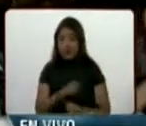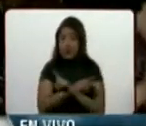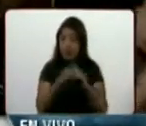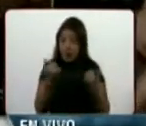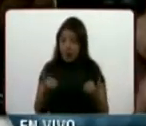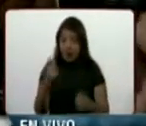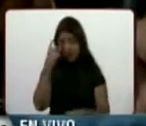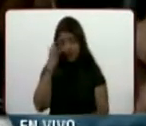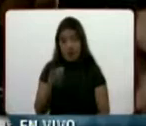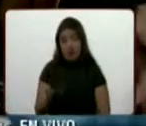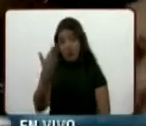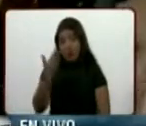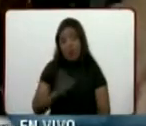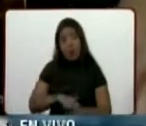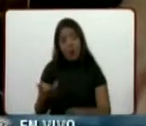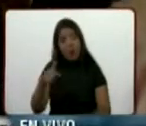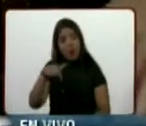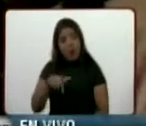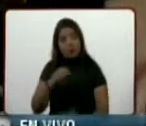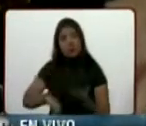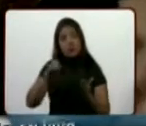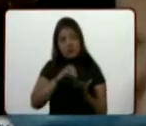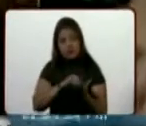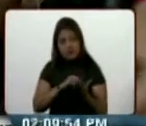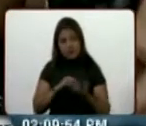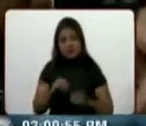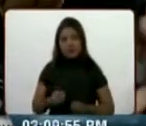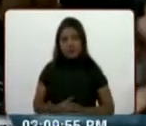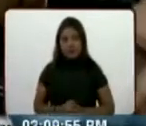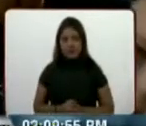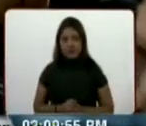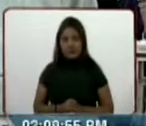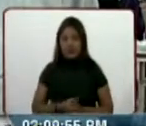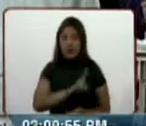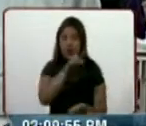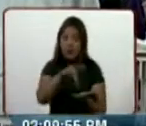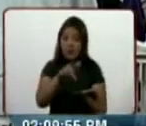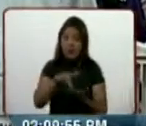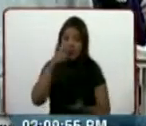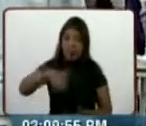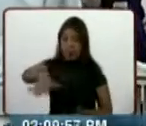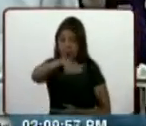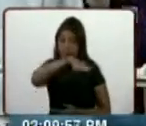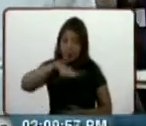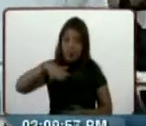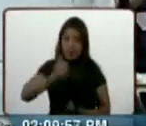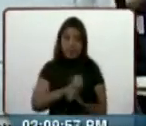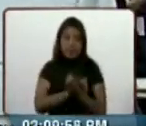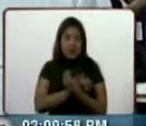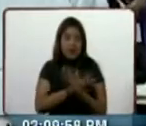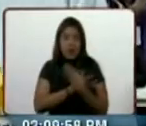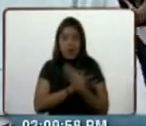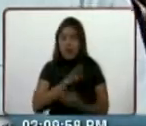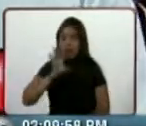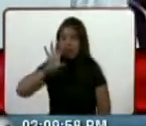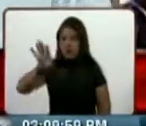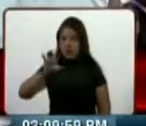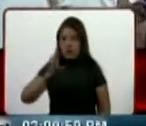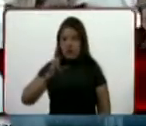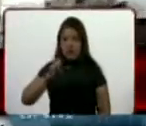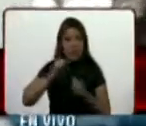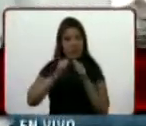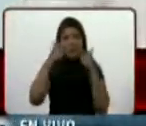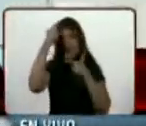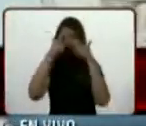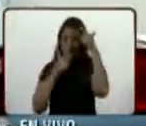fecha es histórica, pues porque hoy nuevamente, con la participación del pueblo patriota, sigue Chávez.